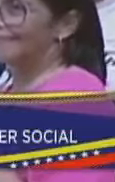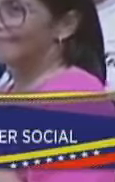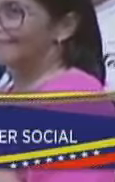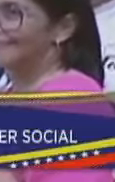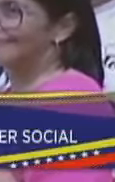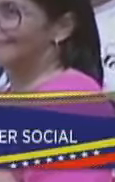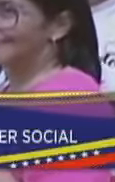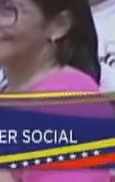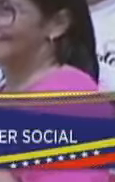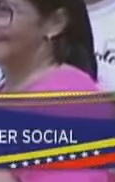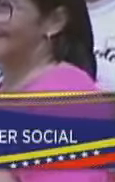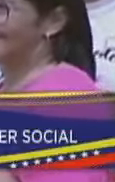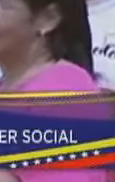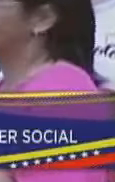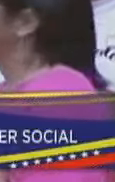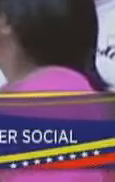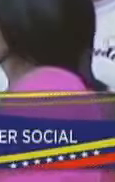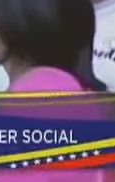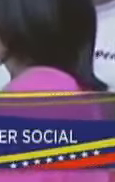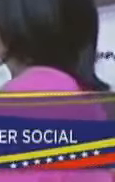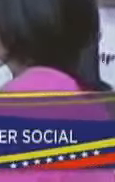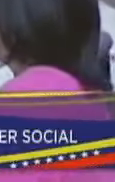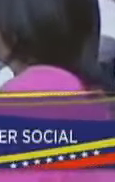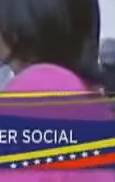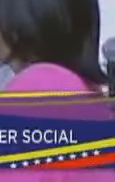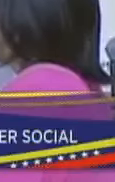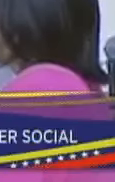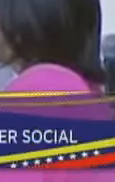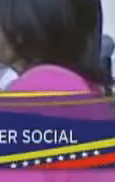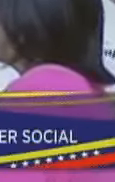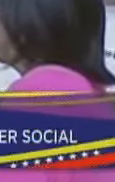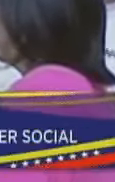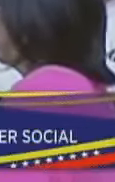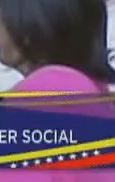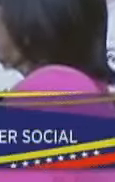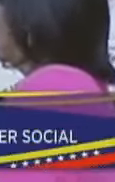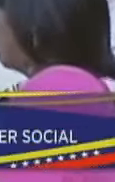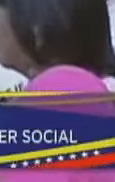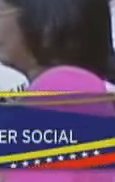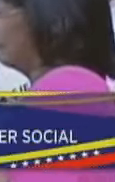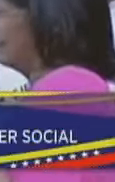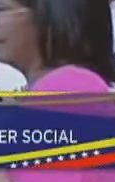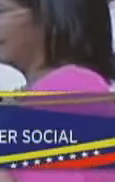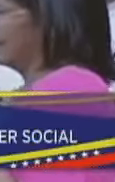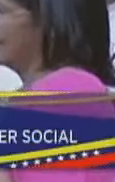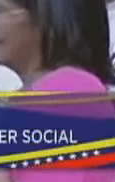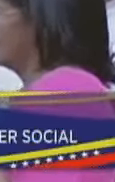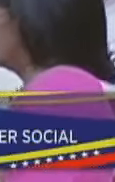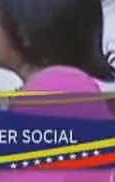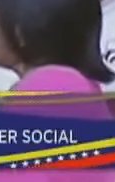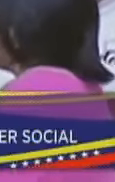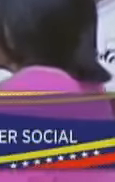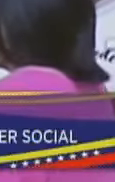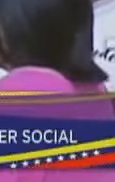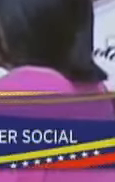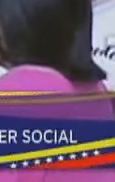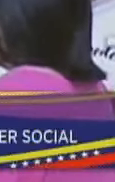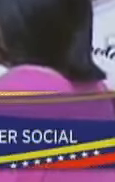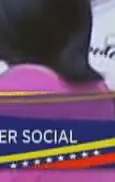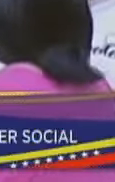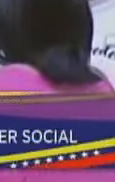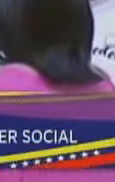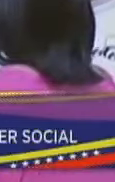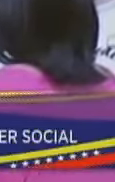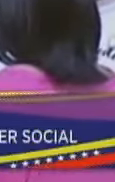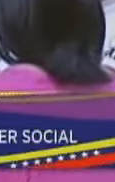la huella, alguien inventó una huella, la cédula, una cantidad de loqueras que inventaron en la calle, ¿se acuerdan? Nos las vimos